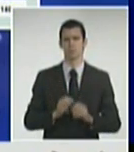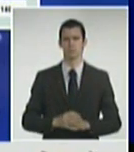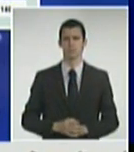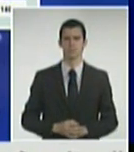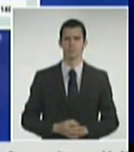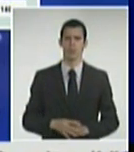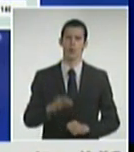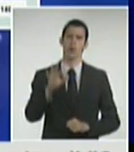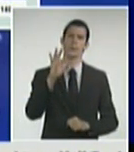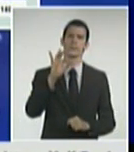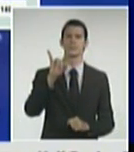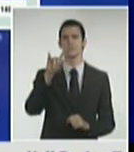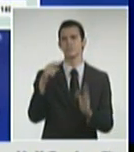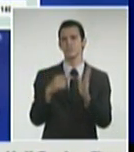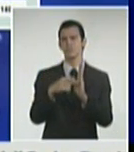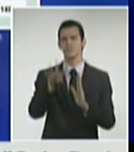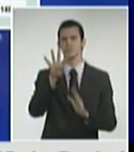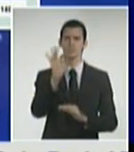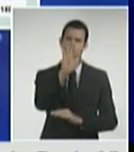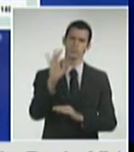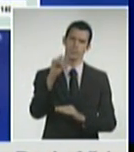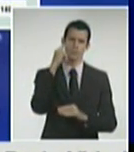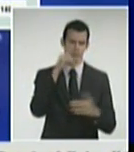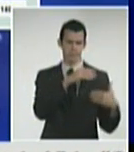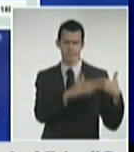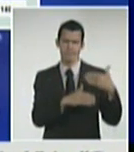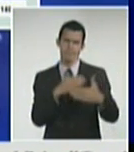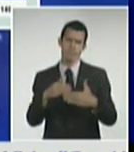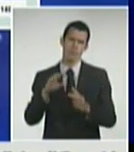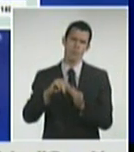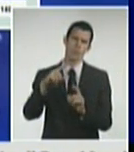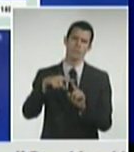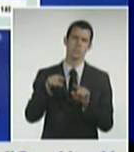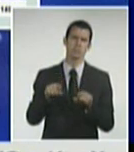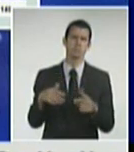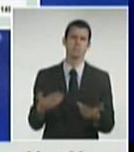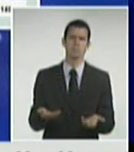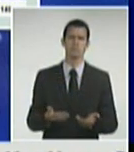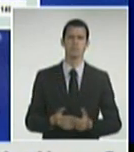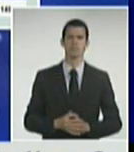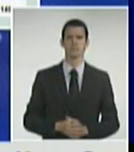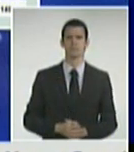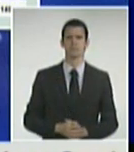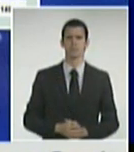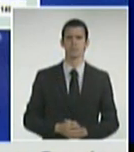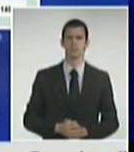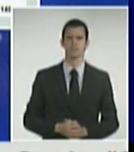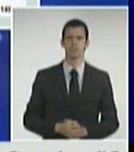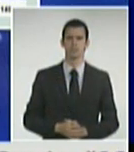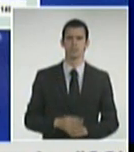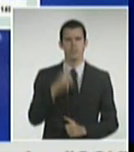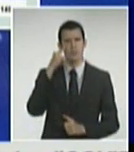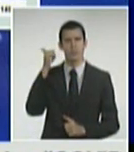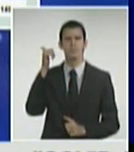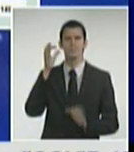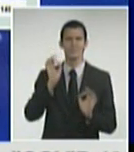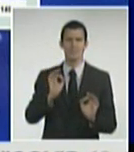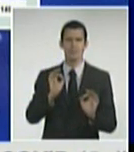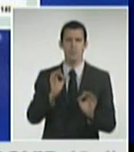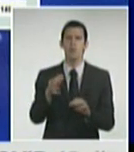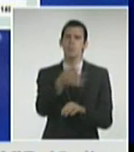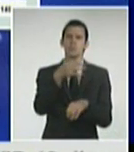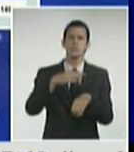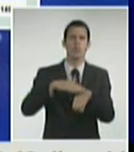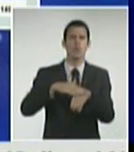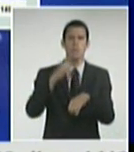89,4% de la incidencia en los últimos días en la provincia de Guantánamo, ahí tienen donde se estratifica el municipio